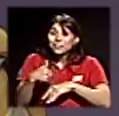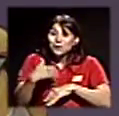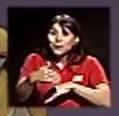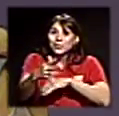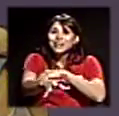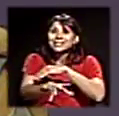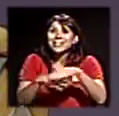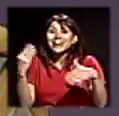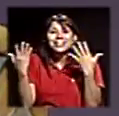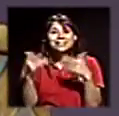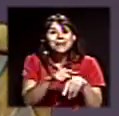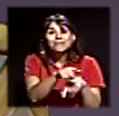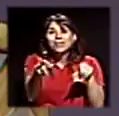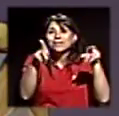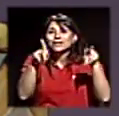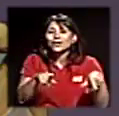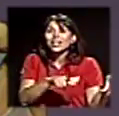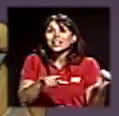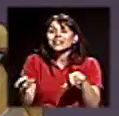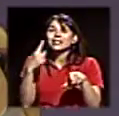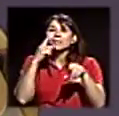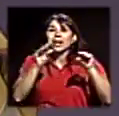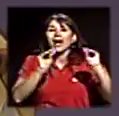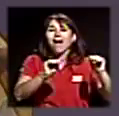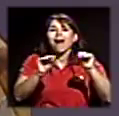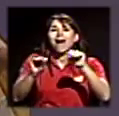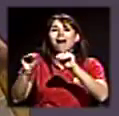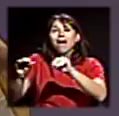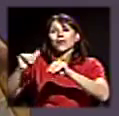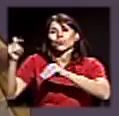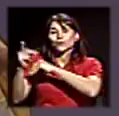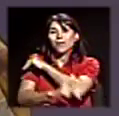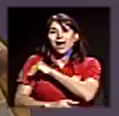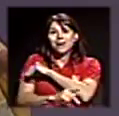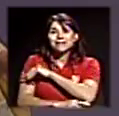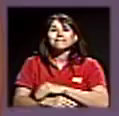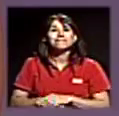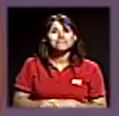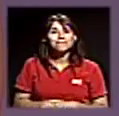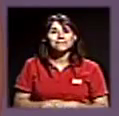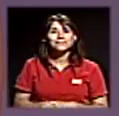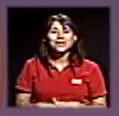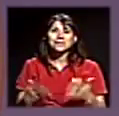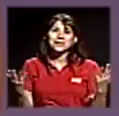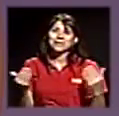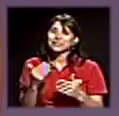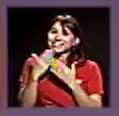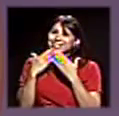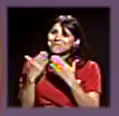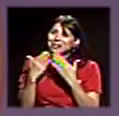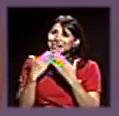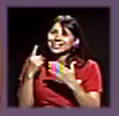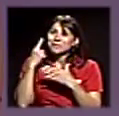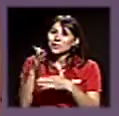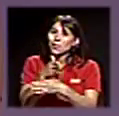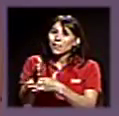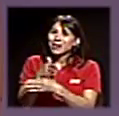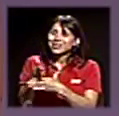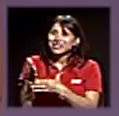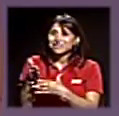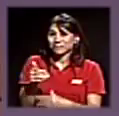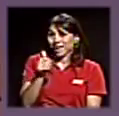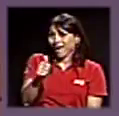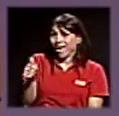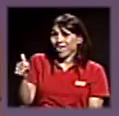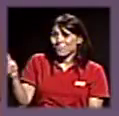listos para dar muy buenas clases en el exterior. Bueno. Sí. Muchísimas gracias por compartir, a cada uno